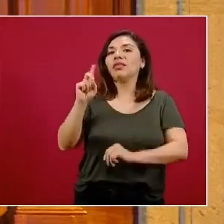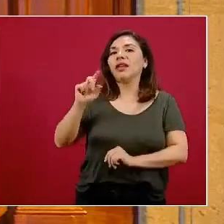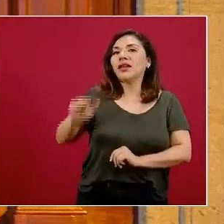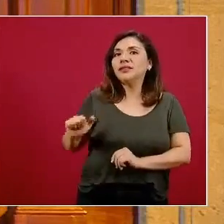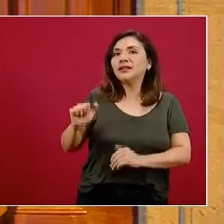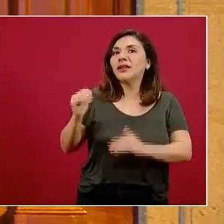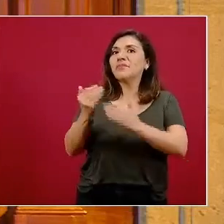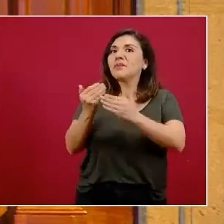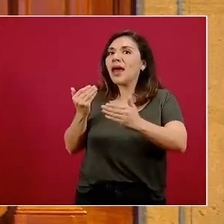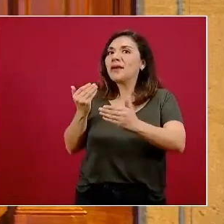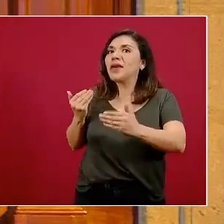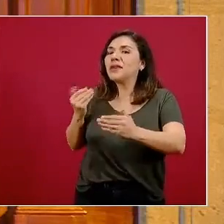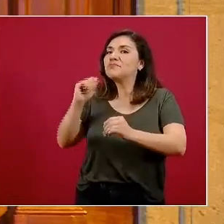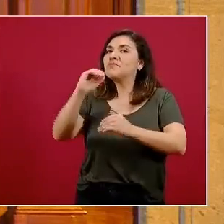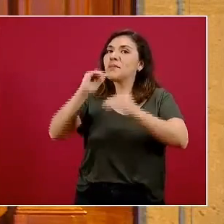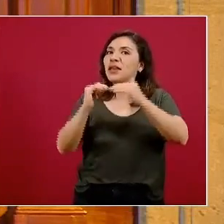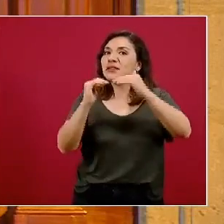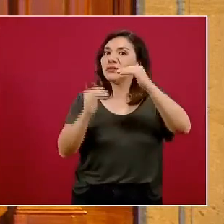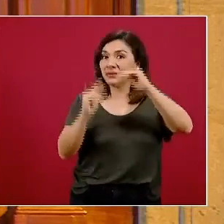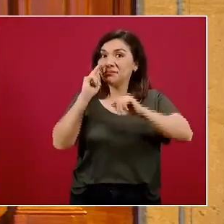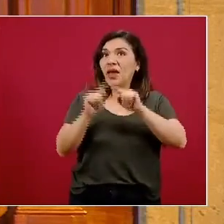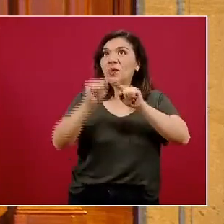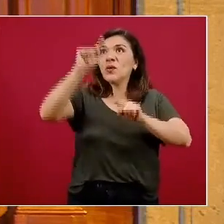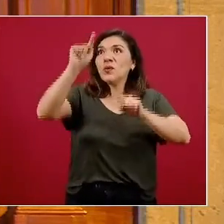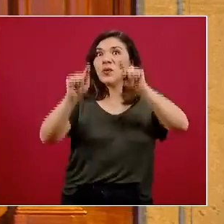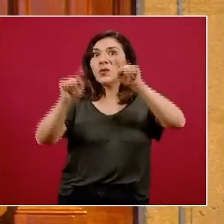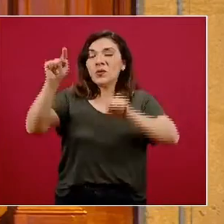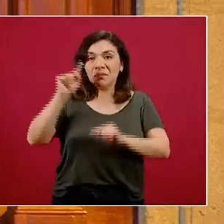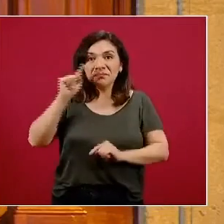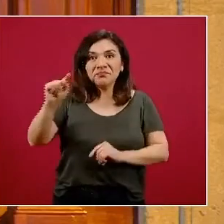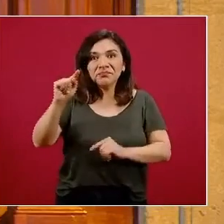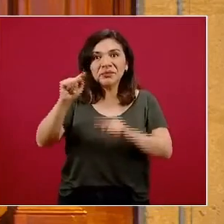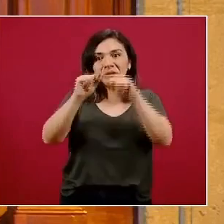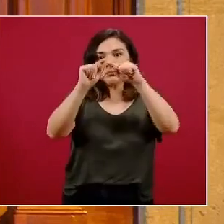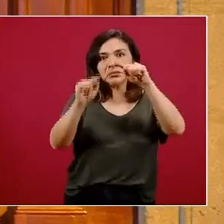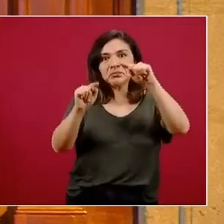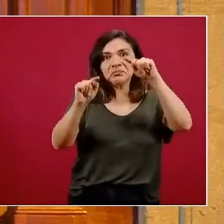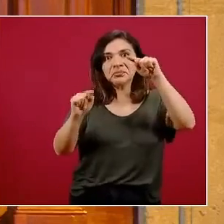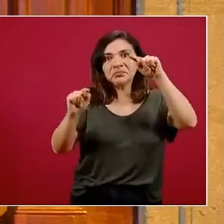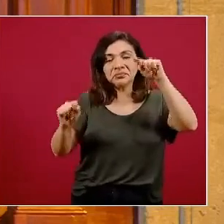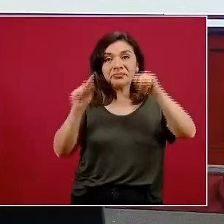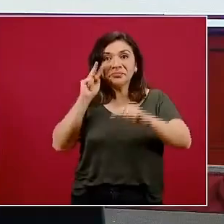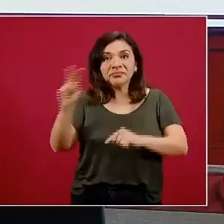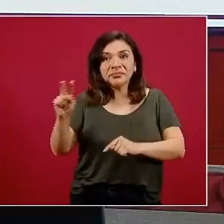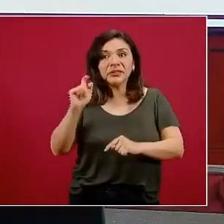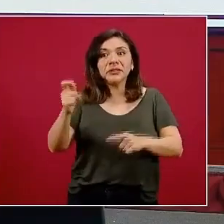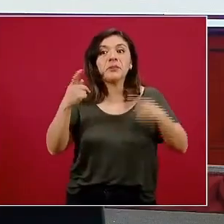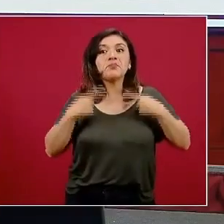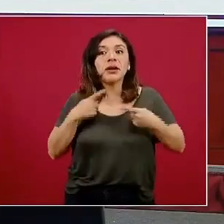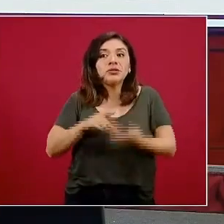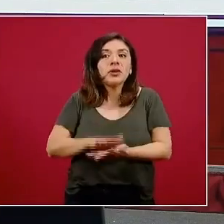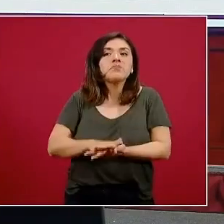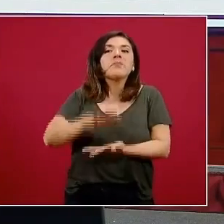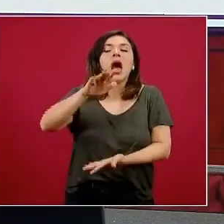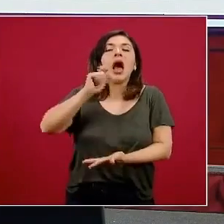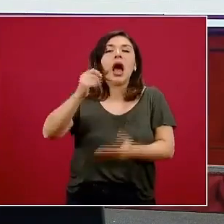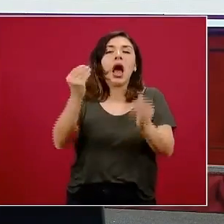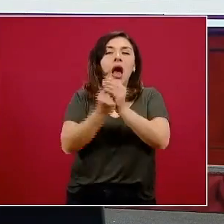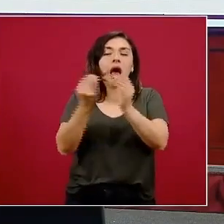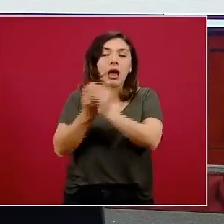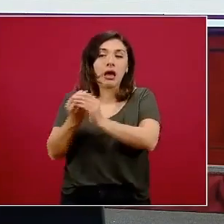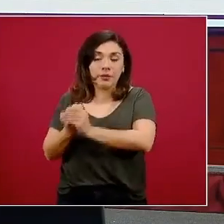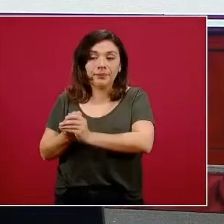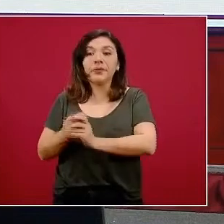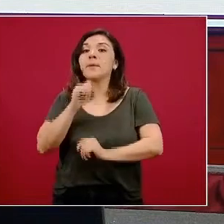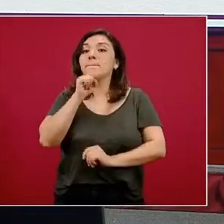36 en lo que se refiere a la altura total de las barras, que es precisamente todas estas personas que fueron clasificadas.